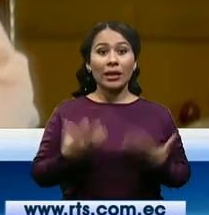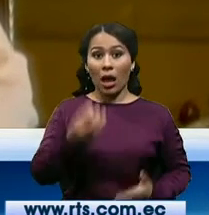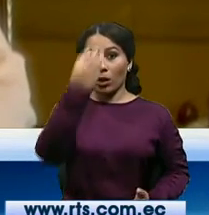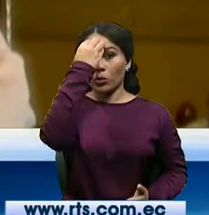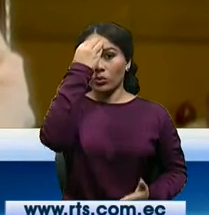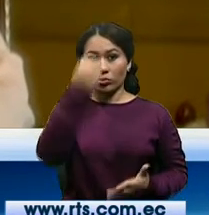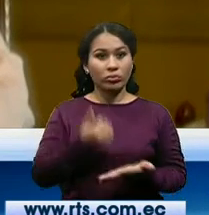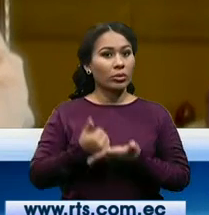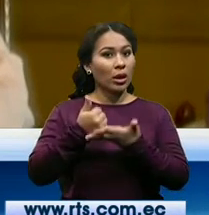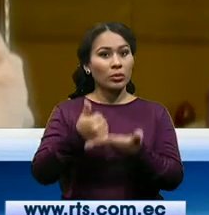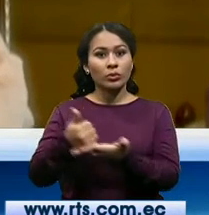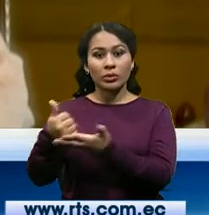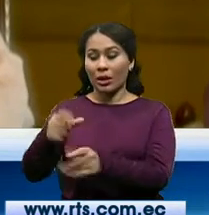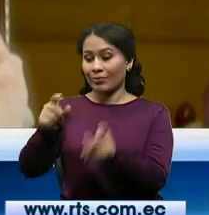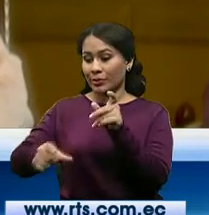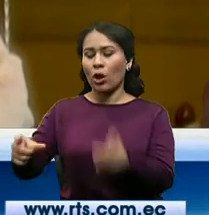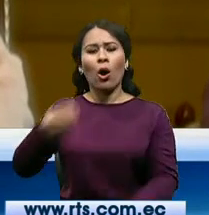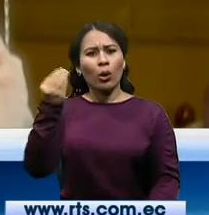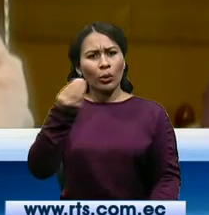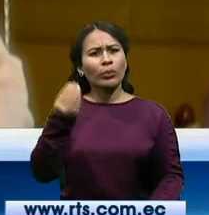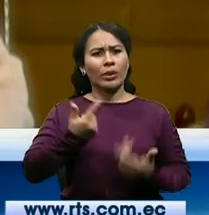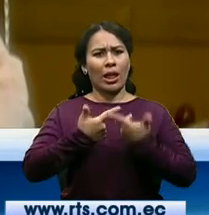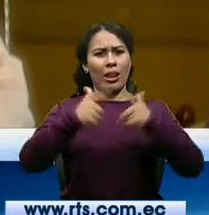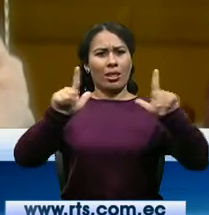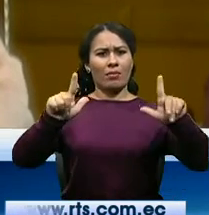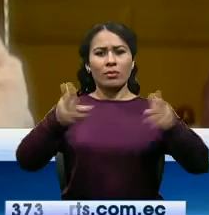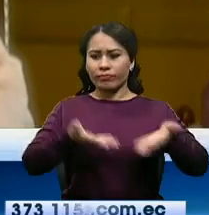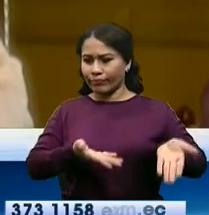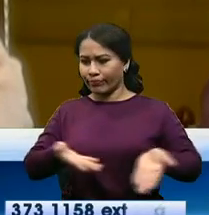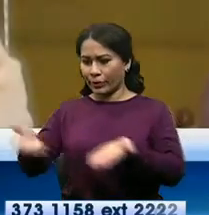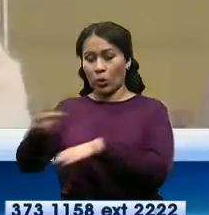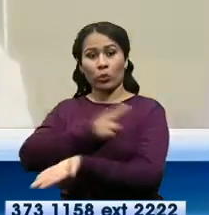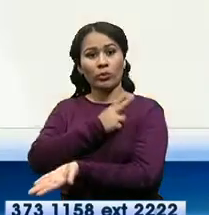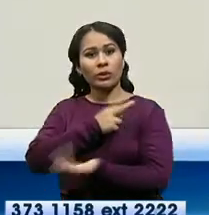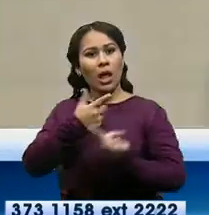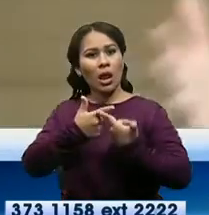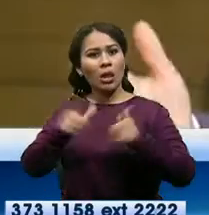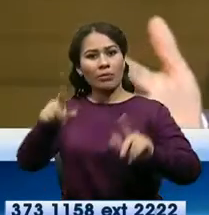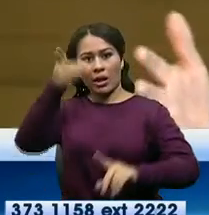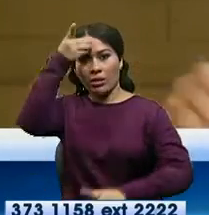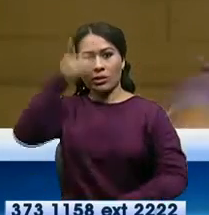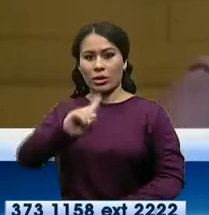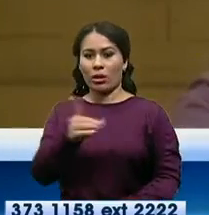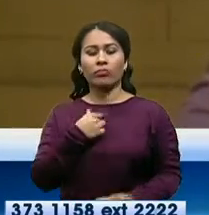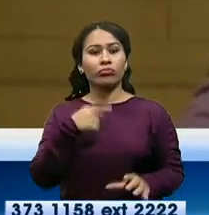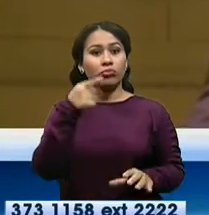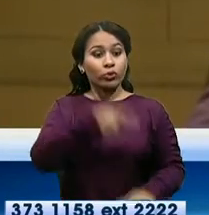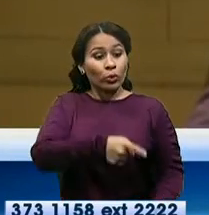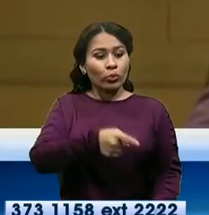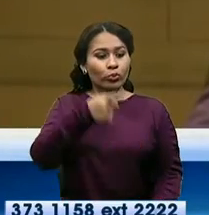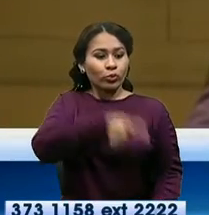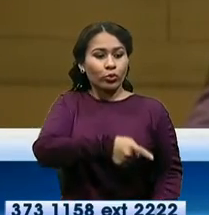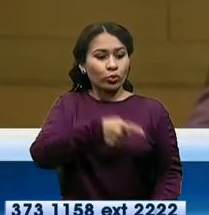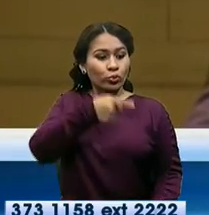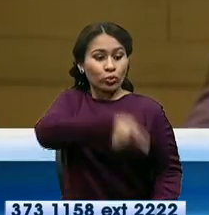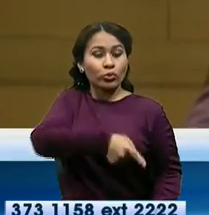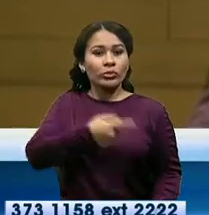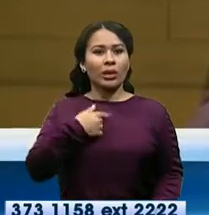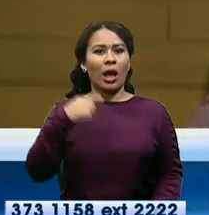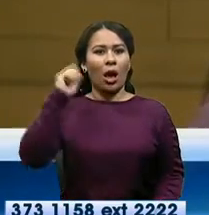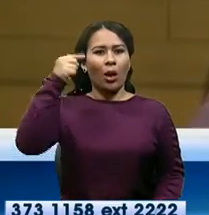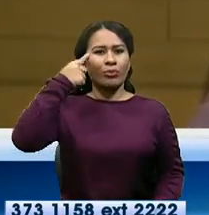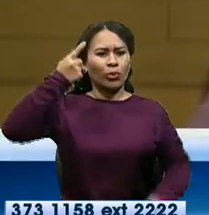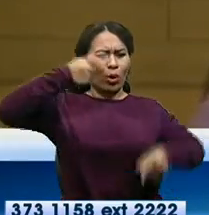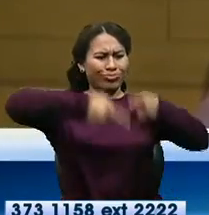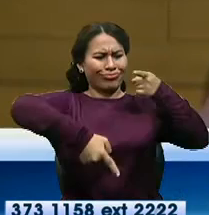que hay que devolverle a los jóvenes la libertad de elegir la carrera que quieran seguir y no atarlos al paternalismo estatal. Reformar